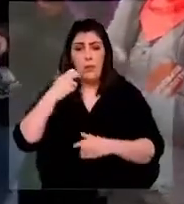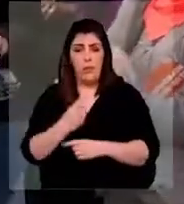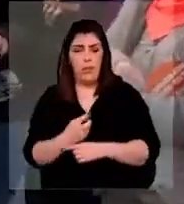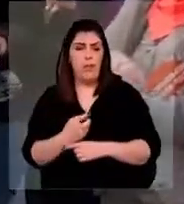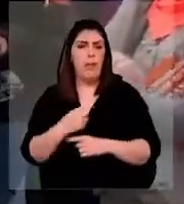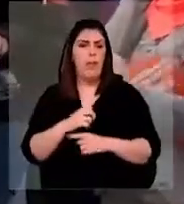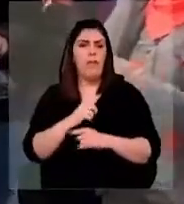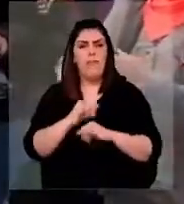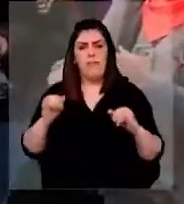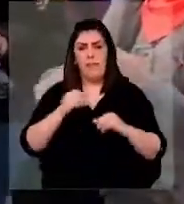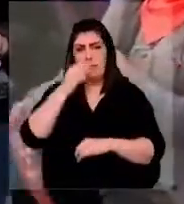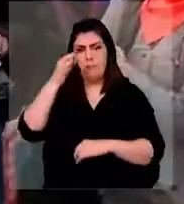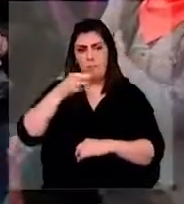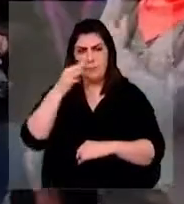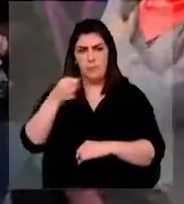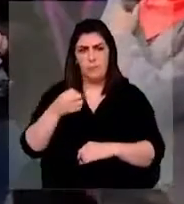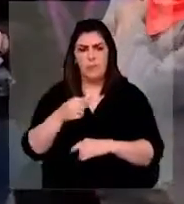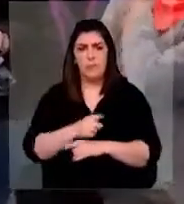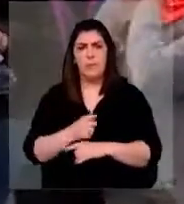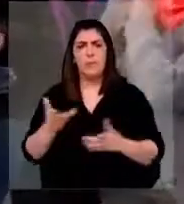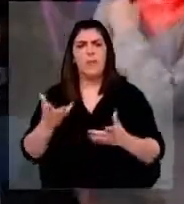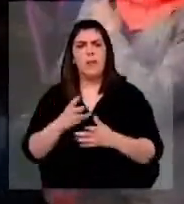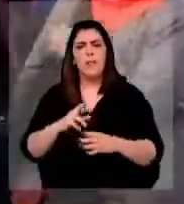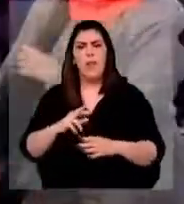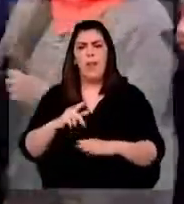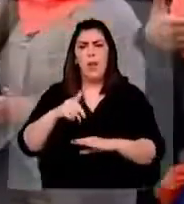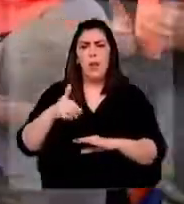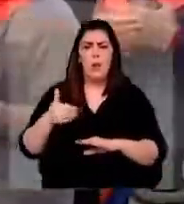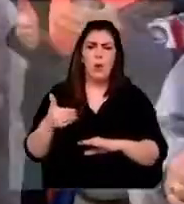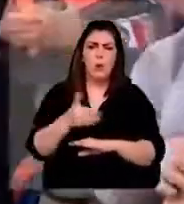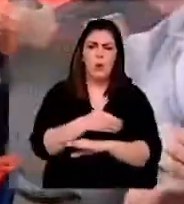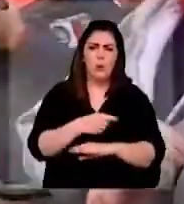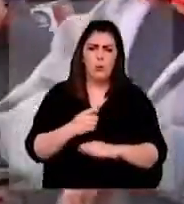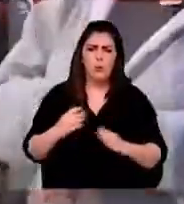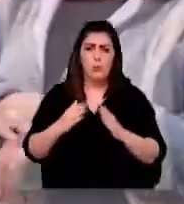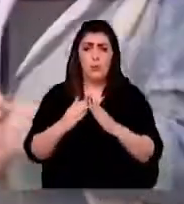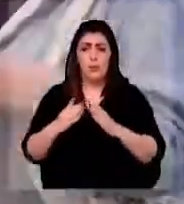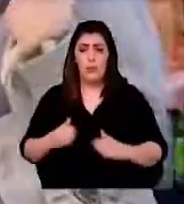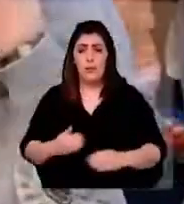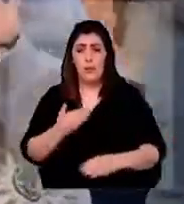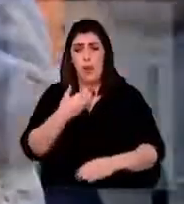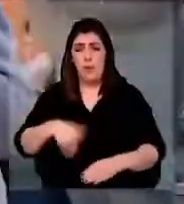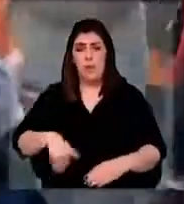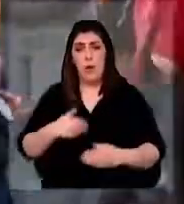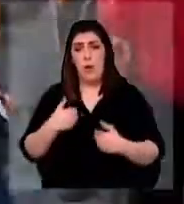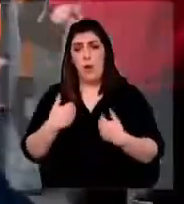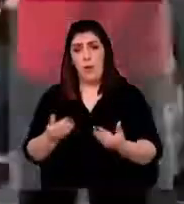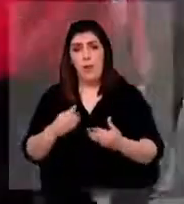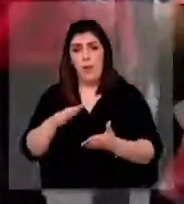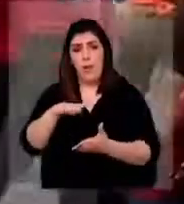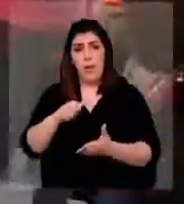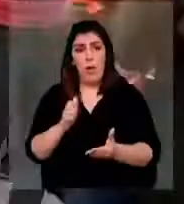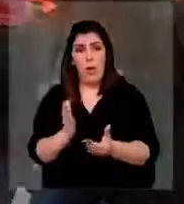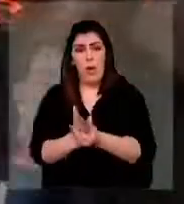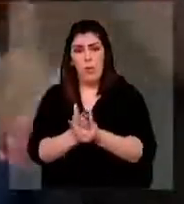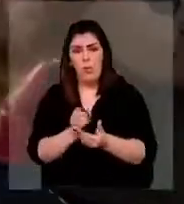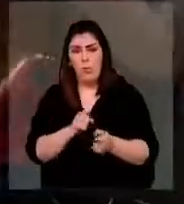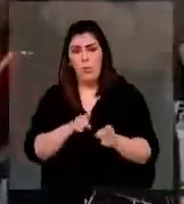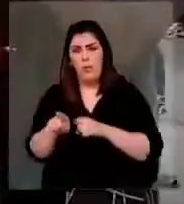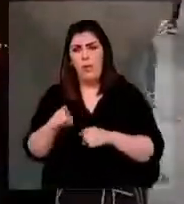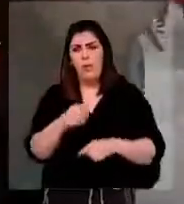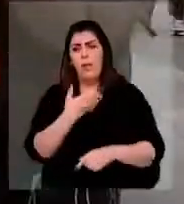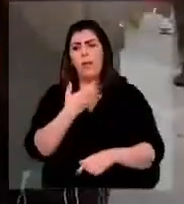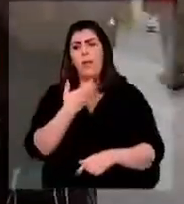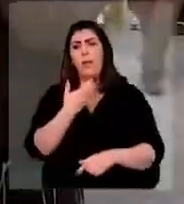una oratoria, van a cruzar a Casa de Gobierno a entregar puntualmente un documento que va dirigido hacia el presidente de